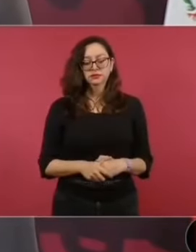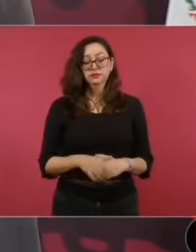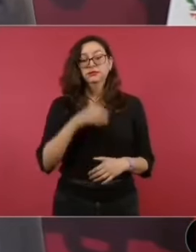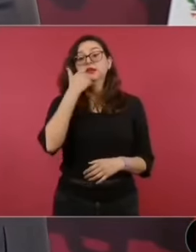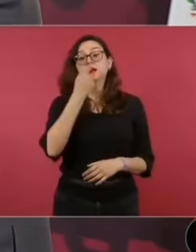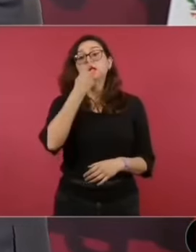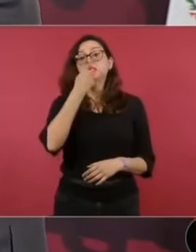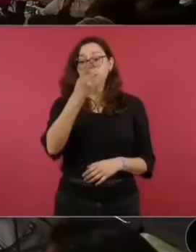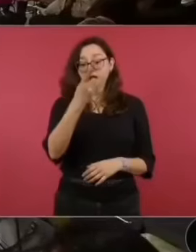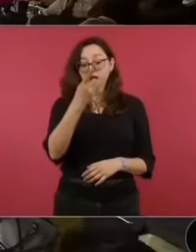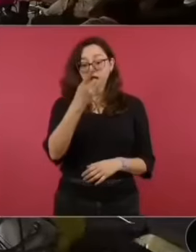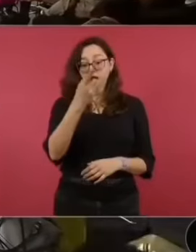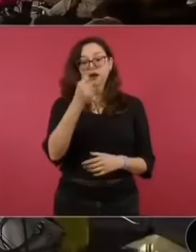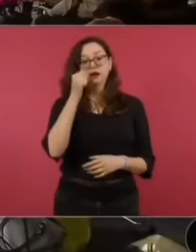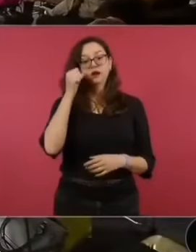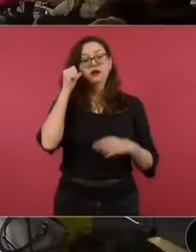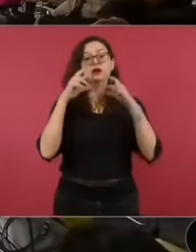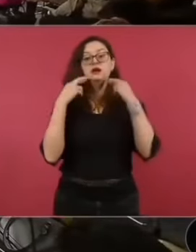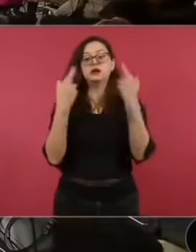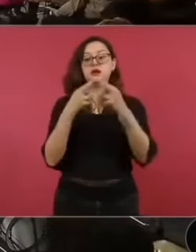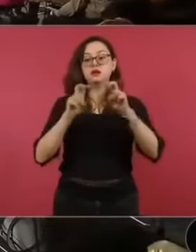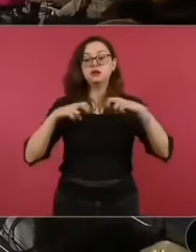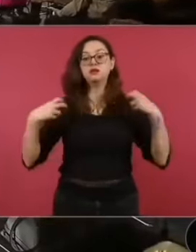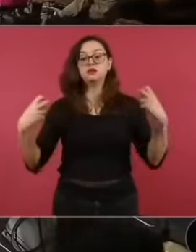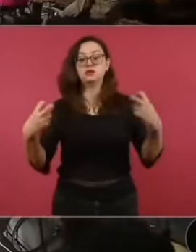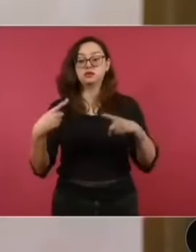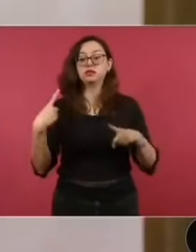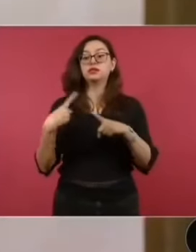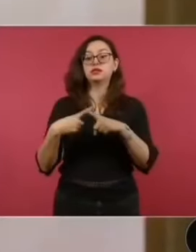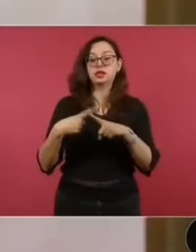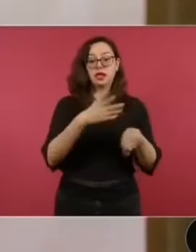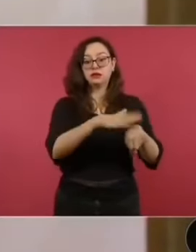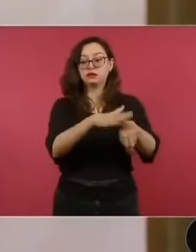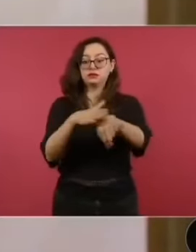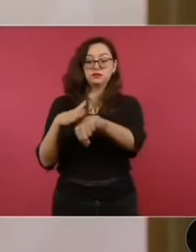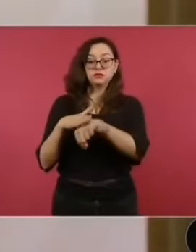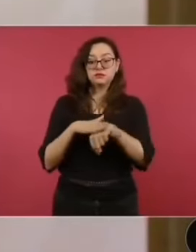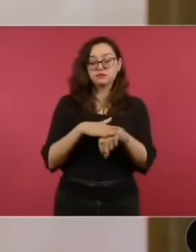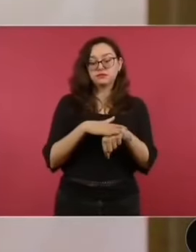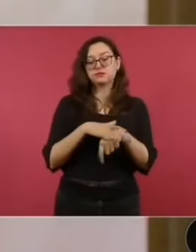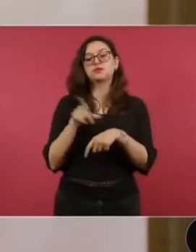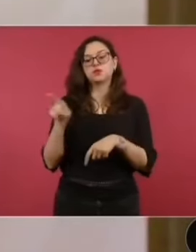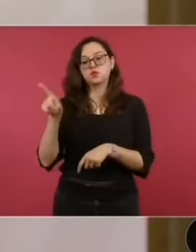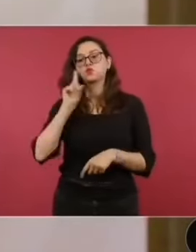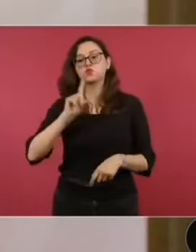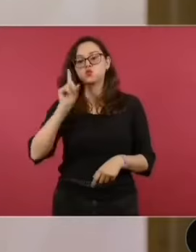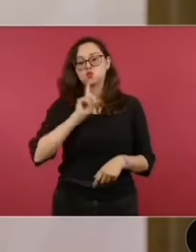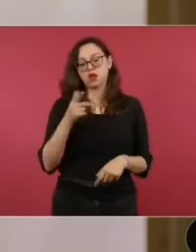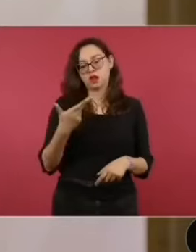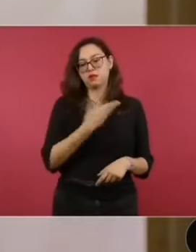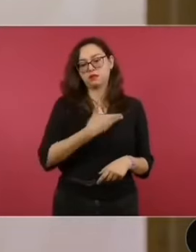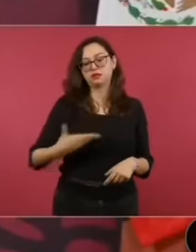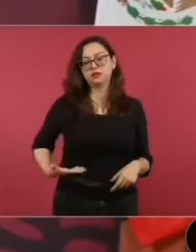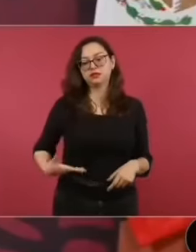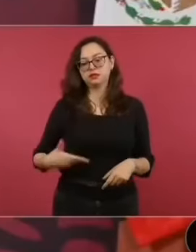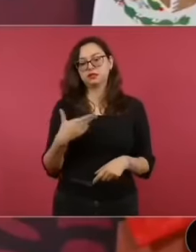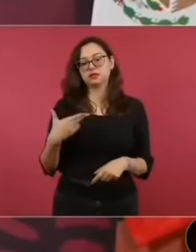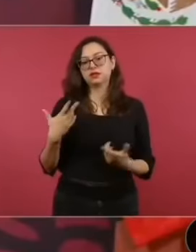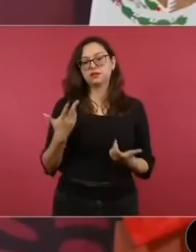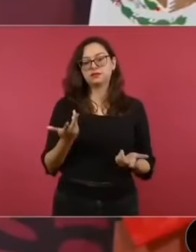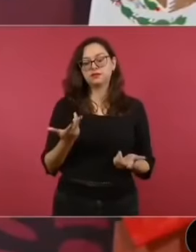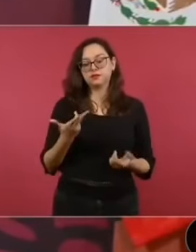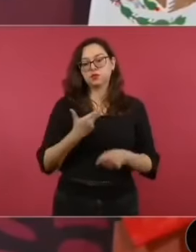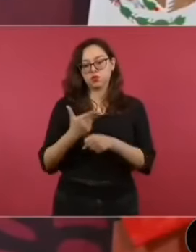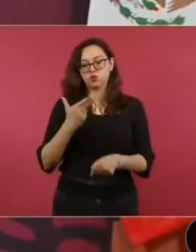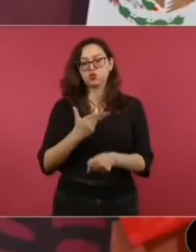que la reunión la convocó la presidenta de Honduras, Xiomara Castro, y al término me notificó que